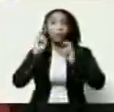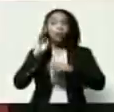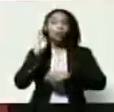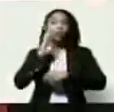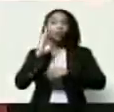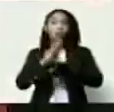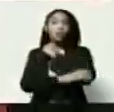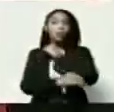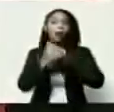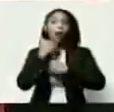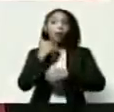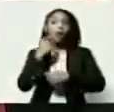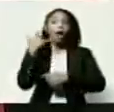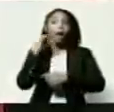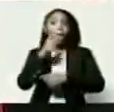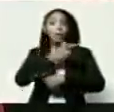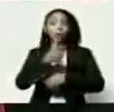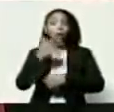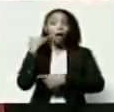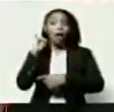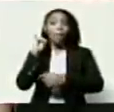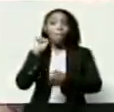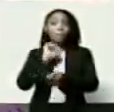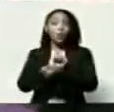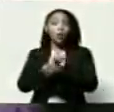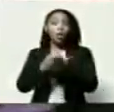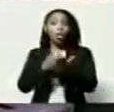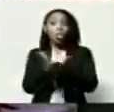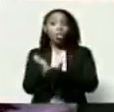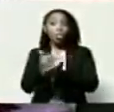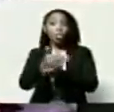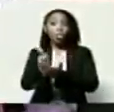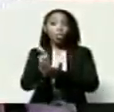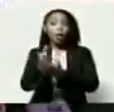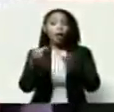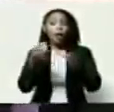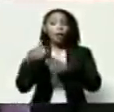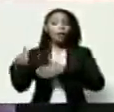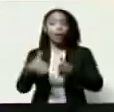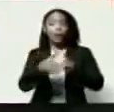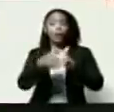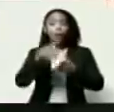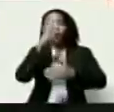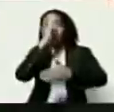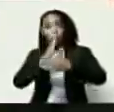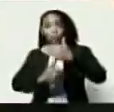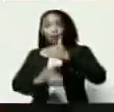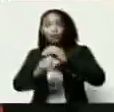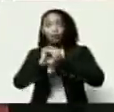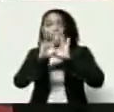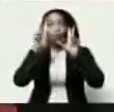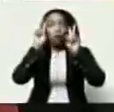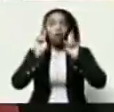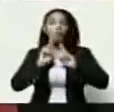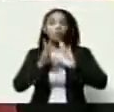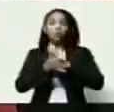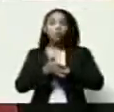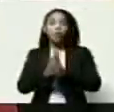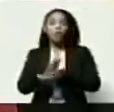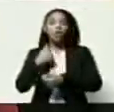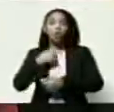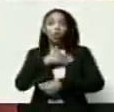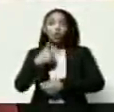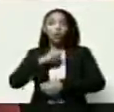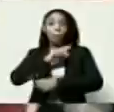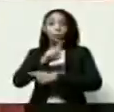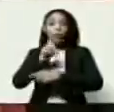incluso existen personas que están presas por desviarse del camino de la honestidad. Yo quisiera preguntarle con respecto